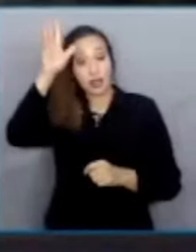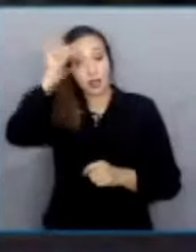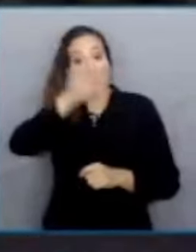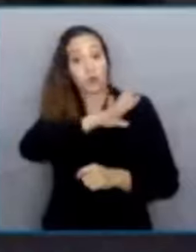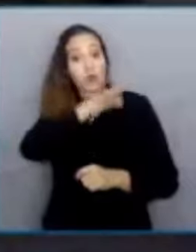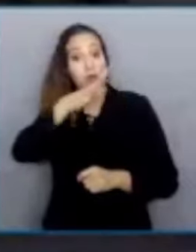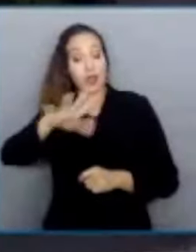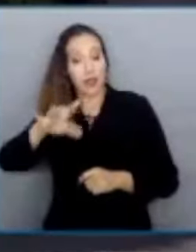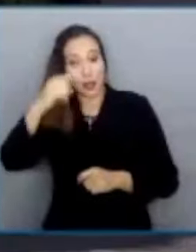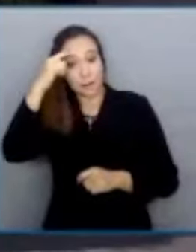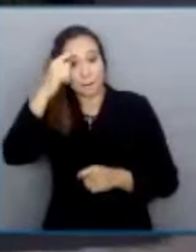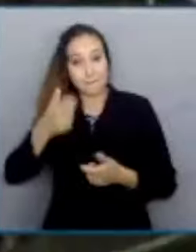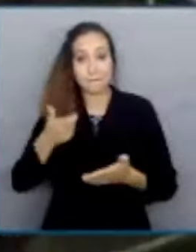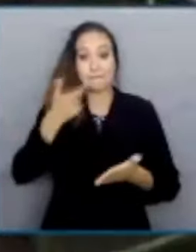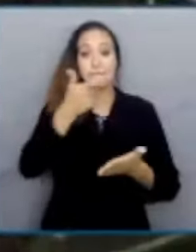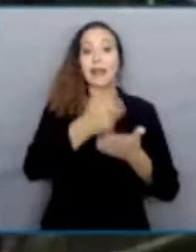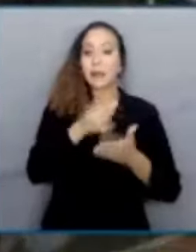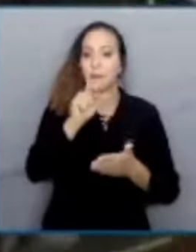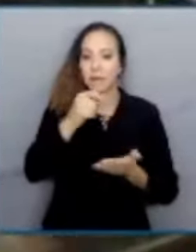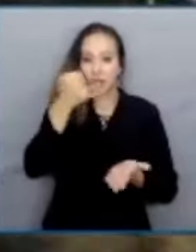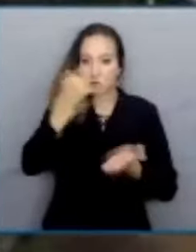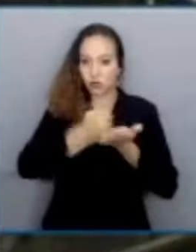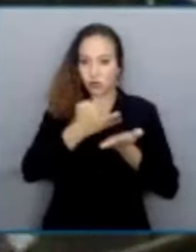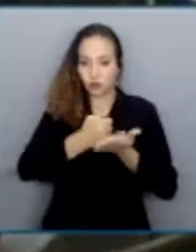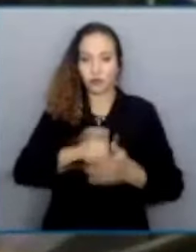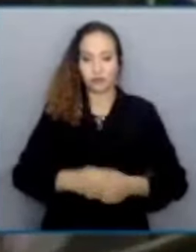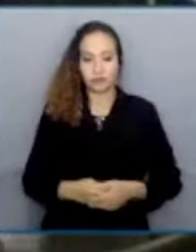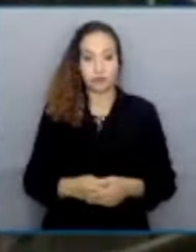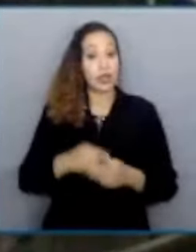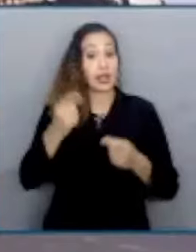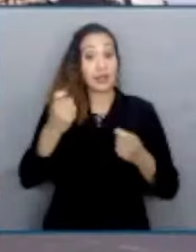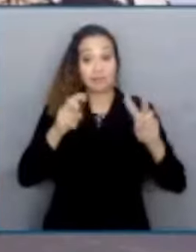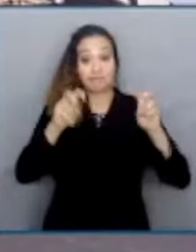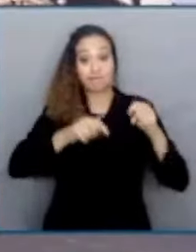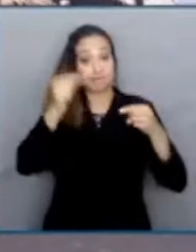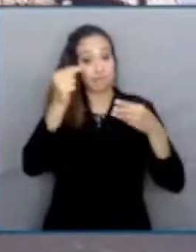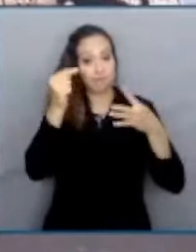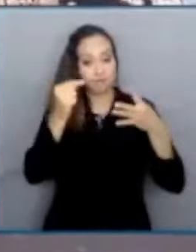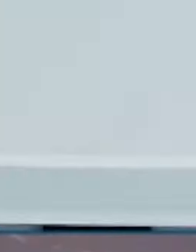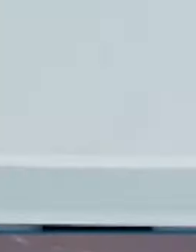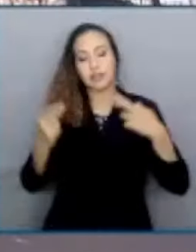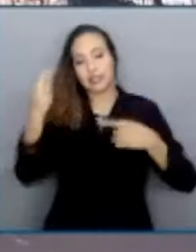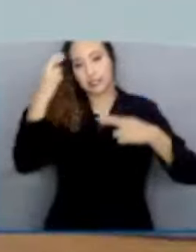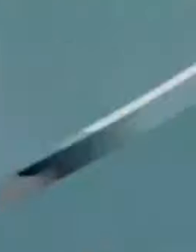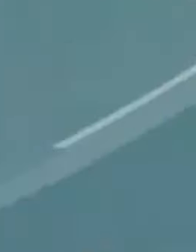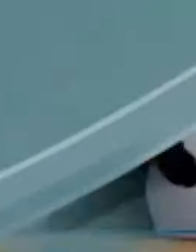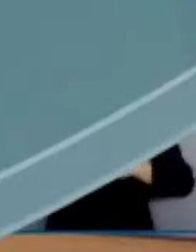pago de ese impuesto. Para el canal del Poder Judicial de la Federación, Mario López Peña.